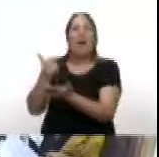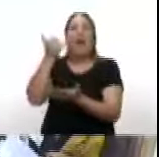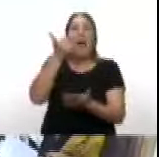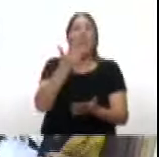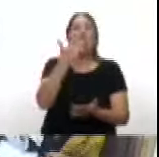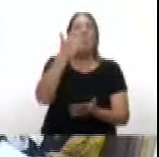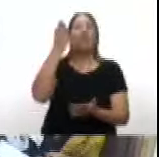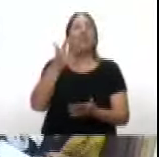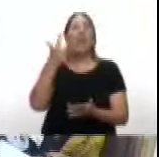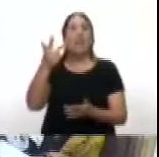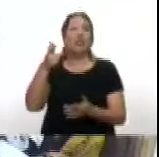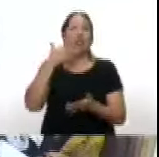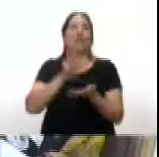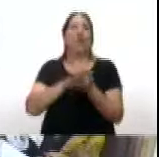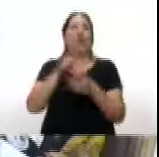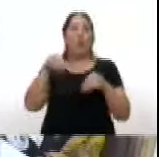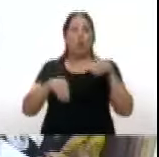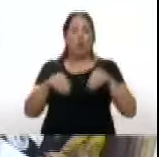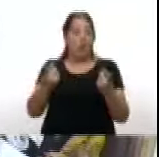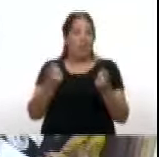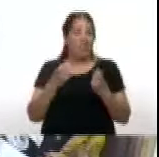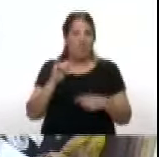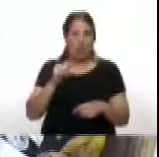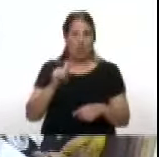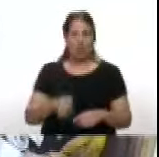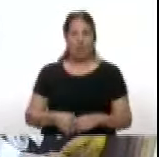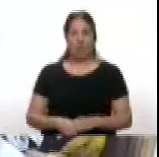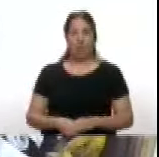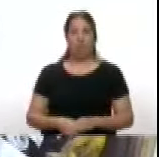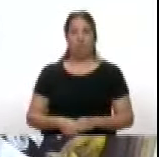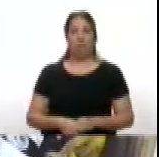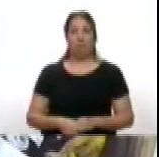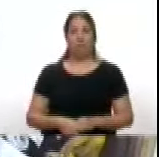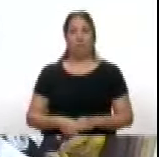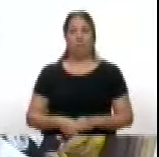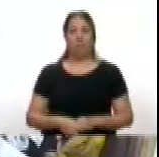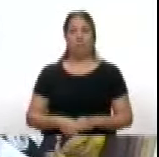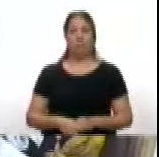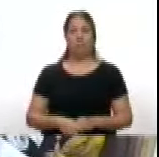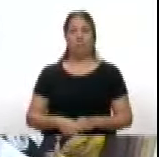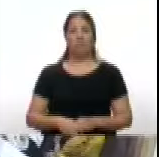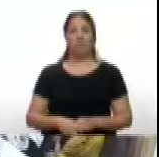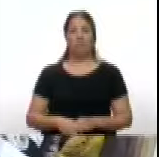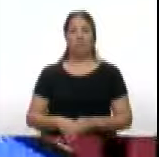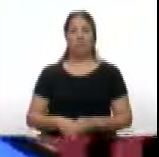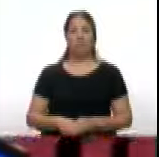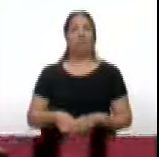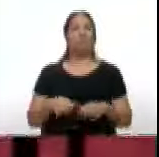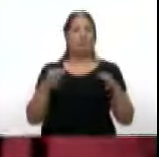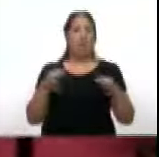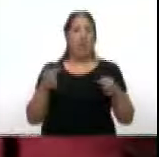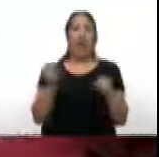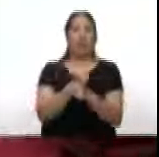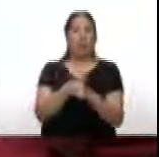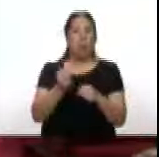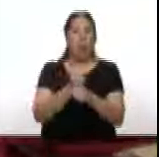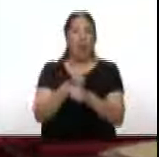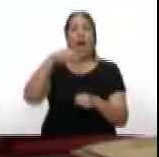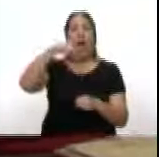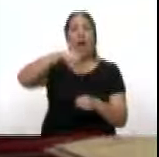opacar Ni pudieron de alguna manera como manchar la defensa o la demanda de las universidades hay que ver cómo se Sigue